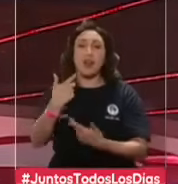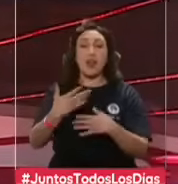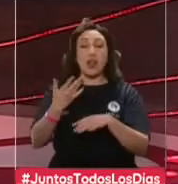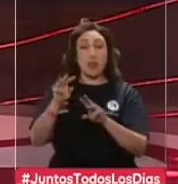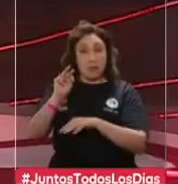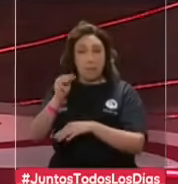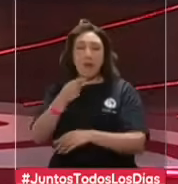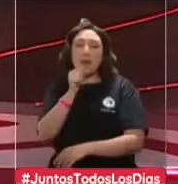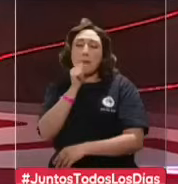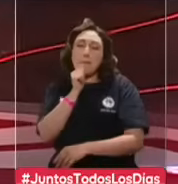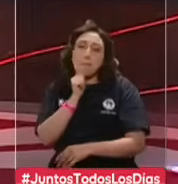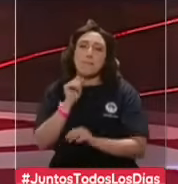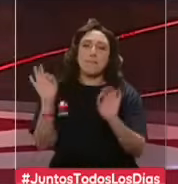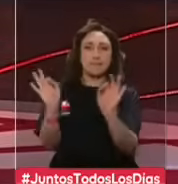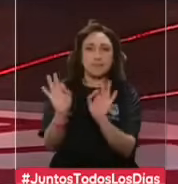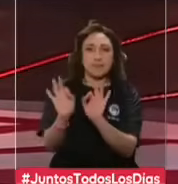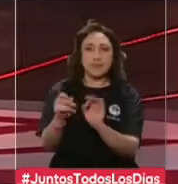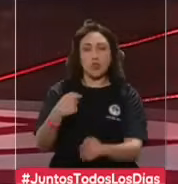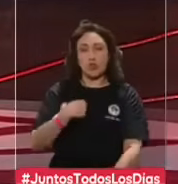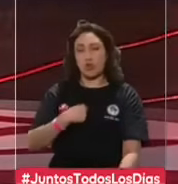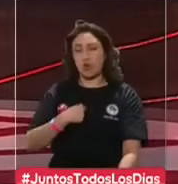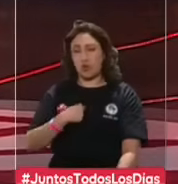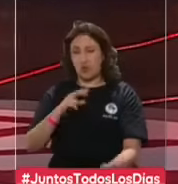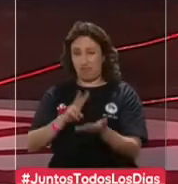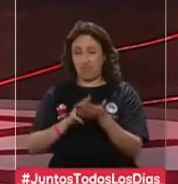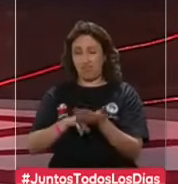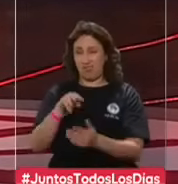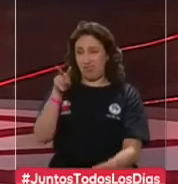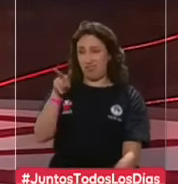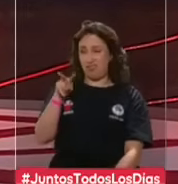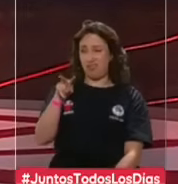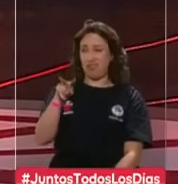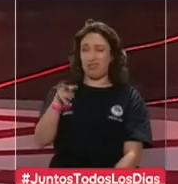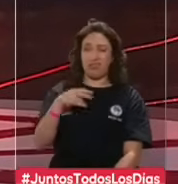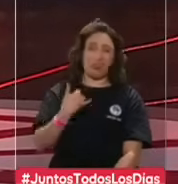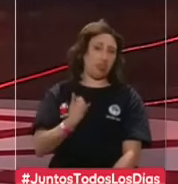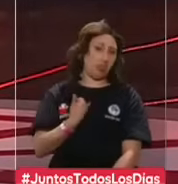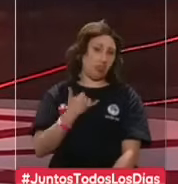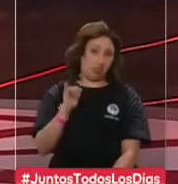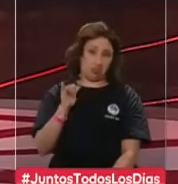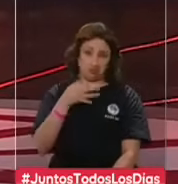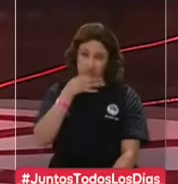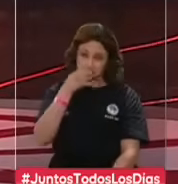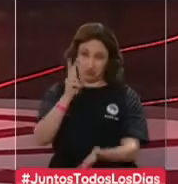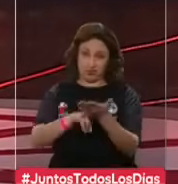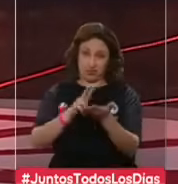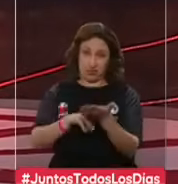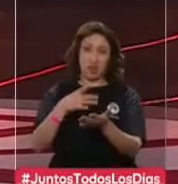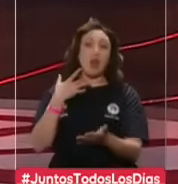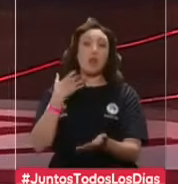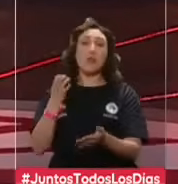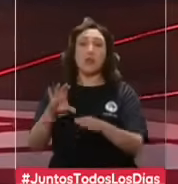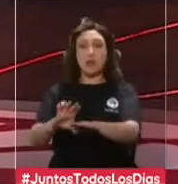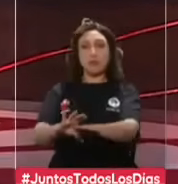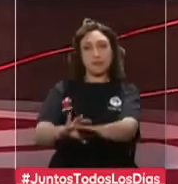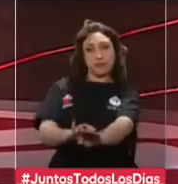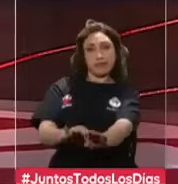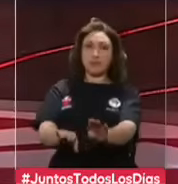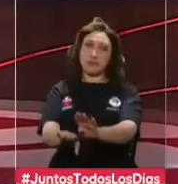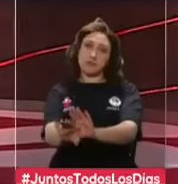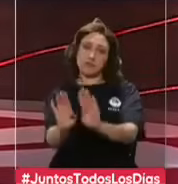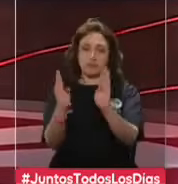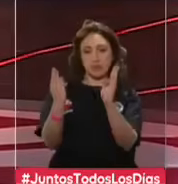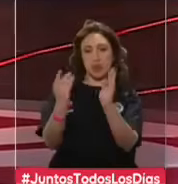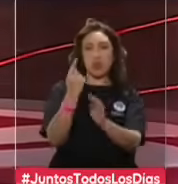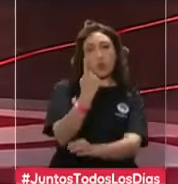paciencia para explicar, puta que me caen mal, weón. No, te soy honesta, porque se pone dos calcetines y como que explica, uno más uno,